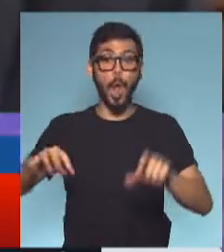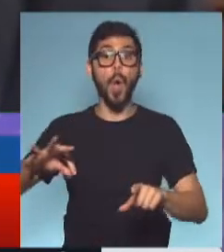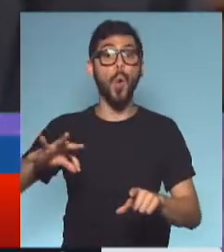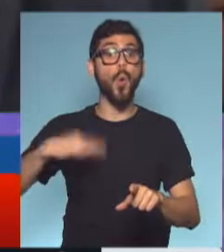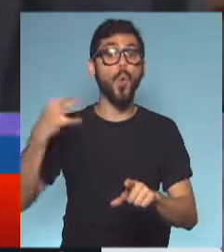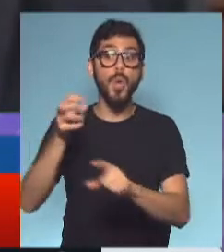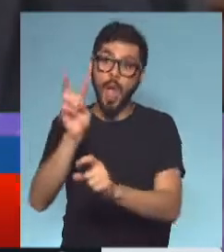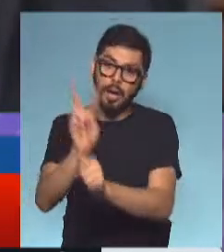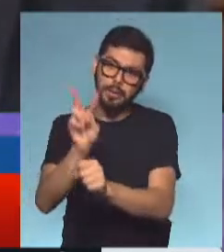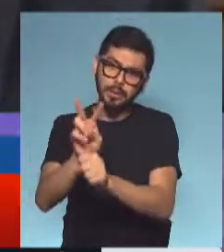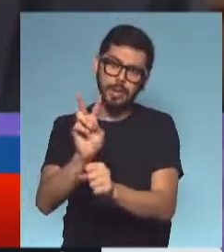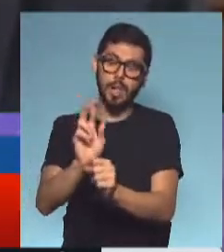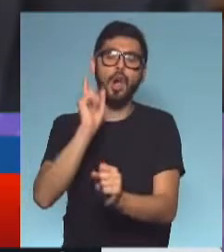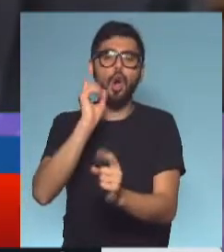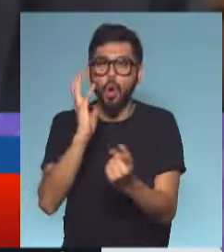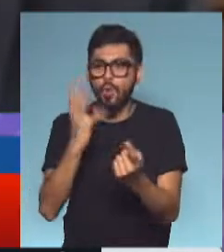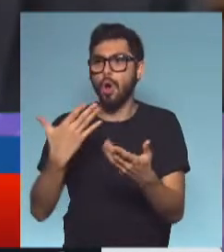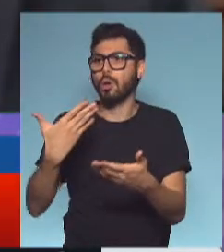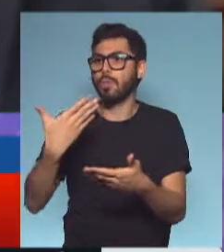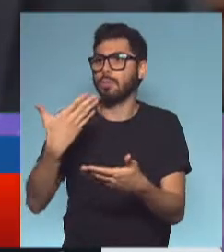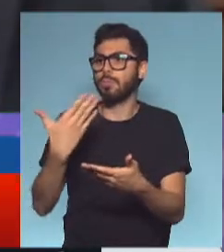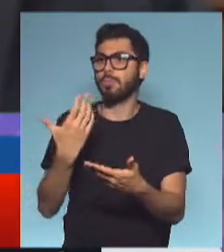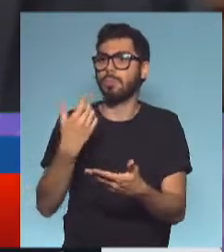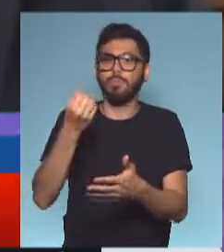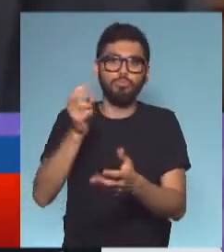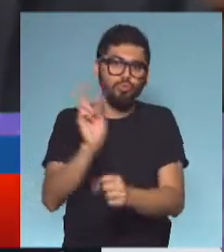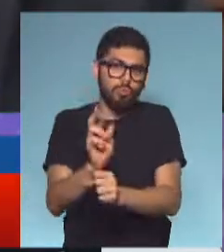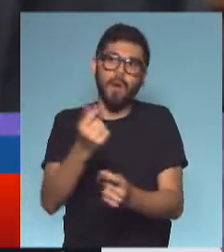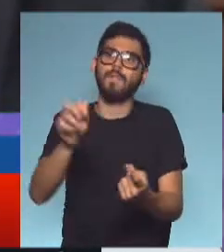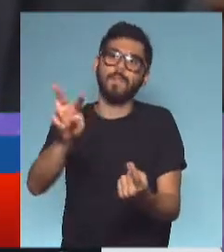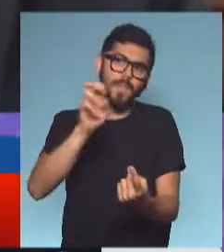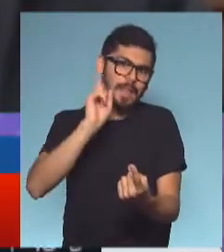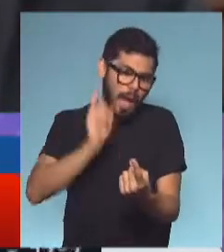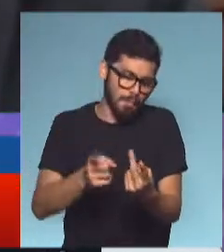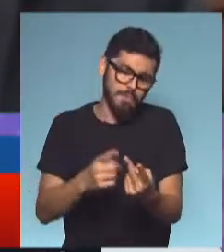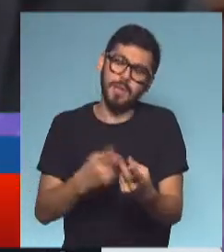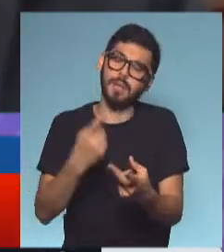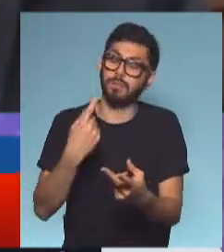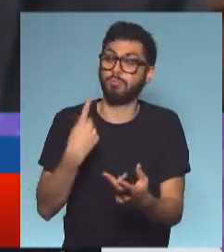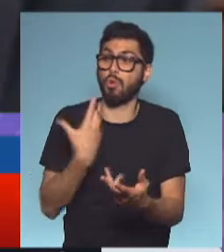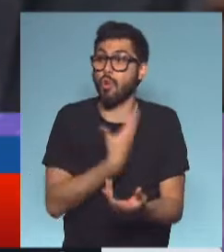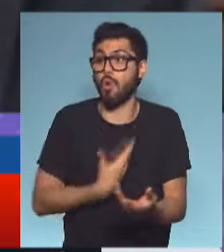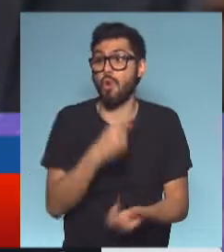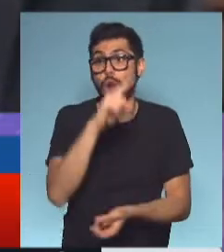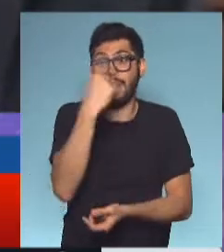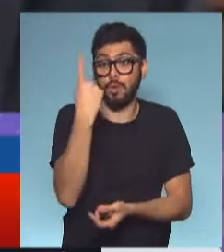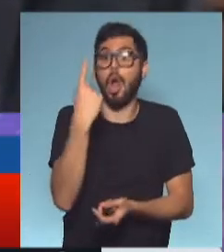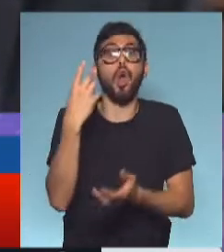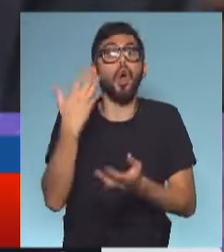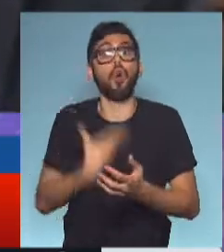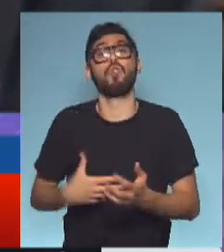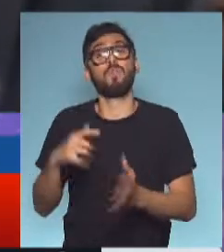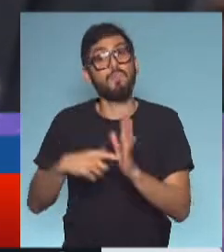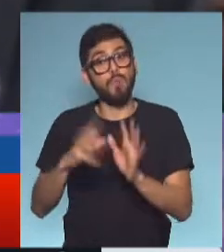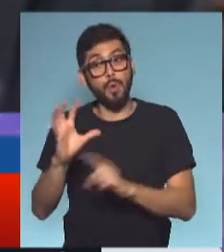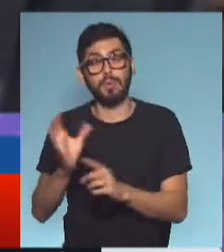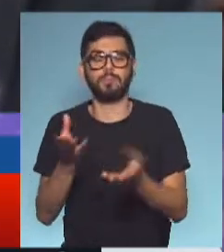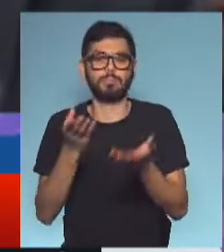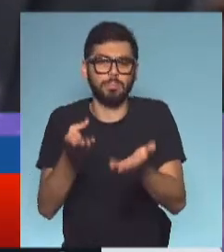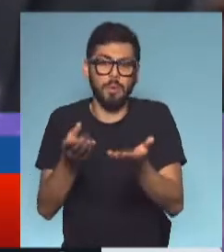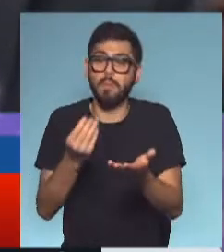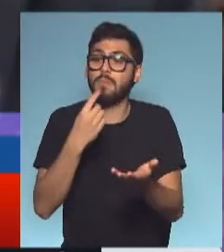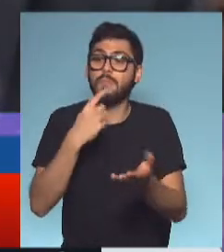sin descuidar la posibilidad de generar ingresos, asistiendo desde el Estado nacional y desde el Estado provincial a aquellas situaciones que, por